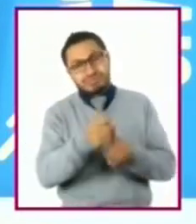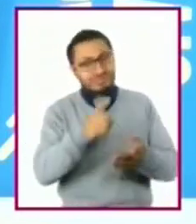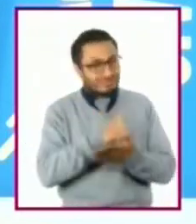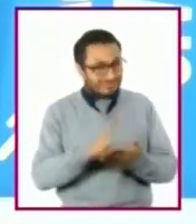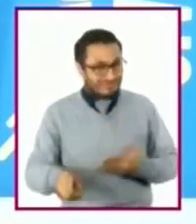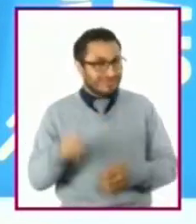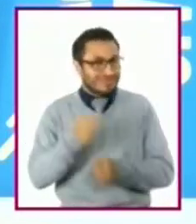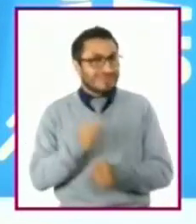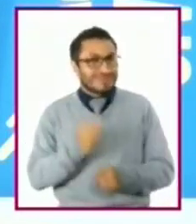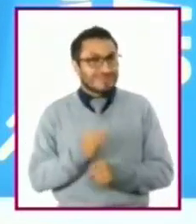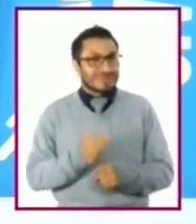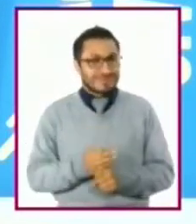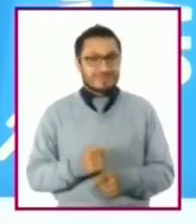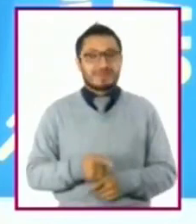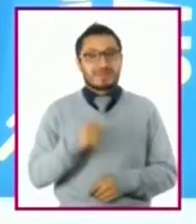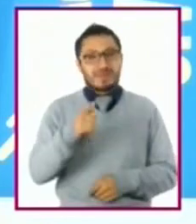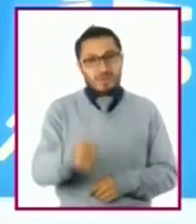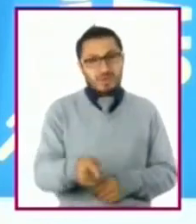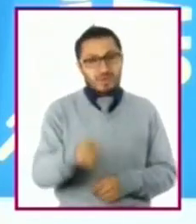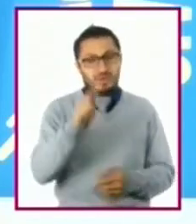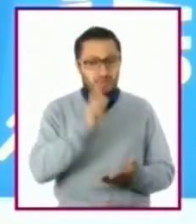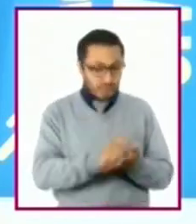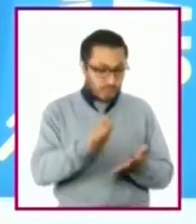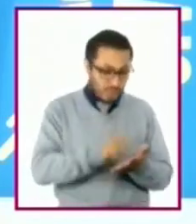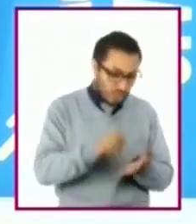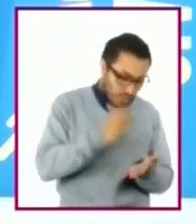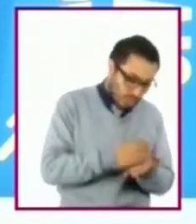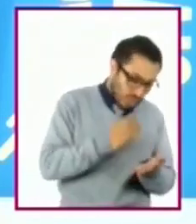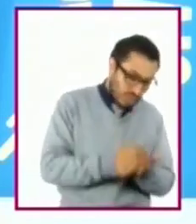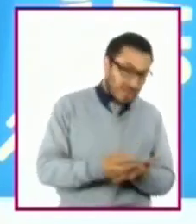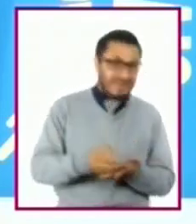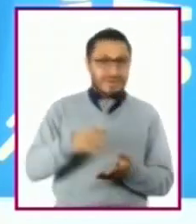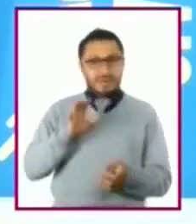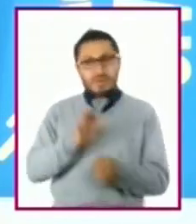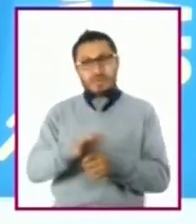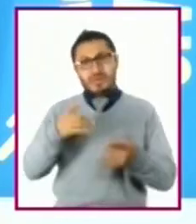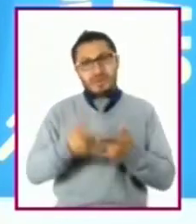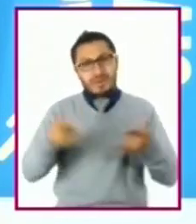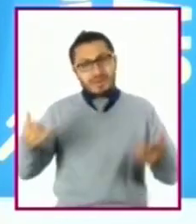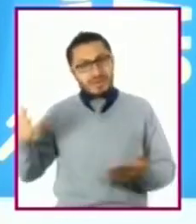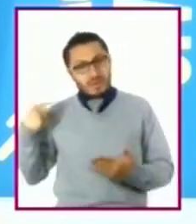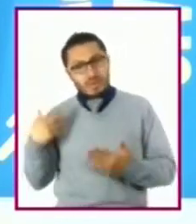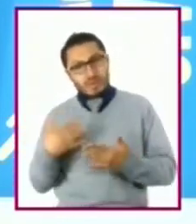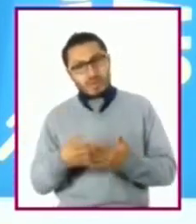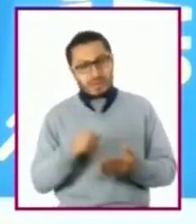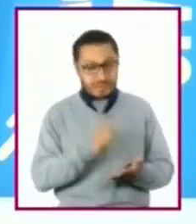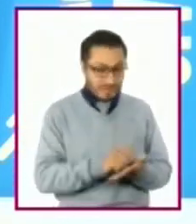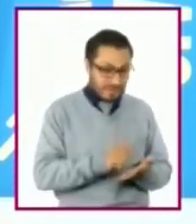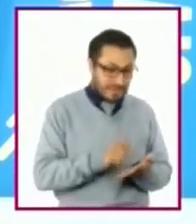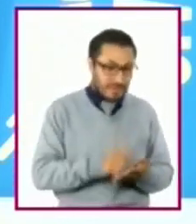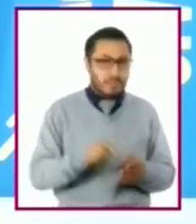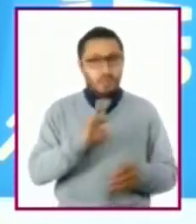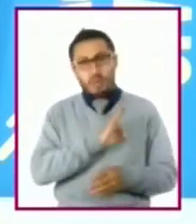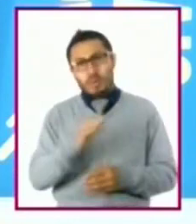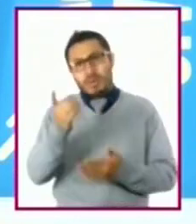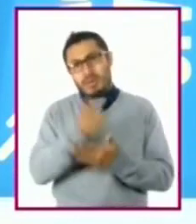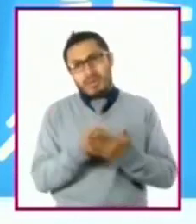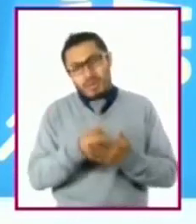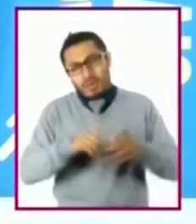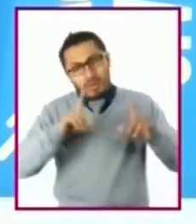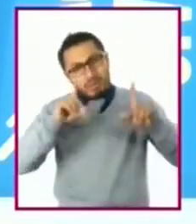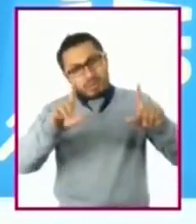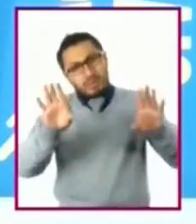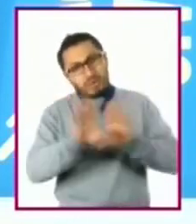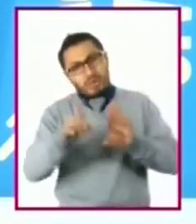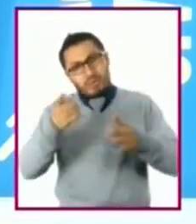te propongo que en tu cuaderno hagas un recuento de todos estos cambios. Puedes hacer un esquema como los que vimos al